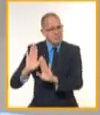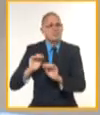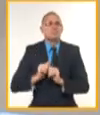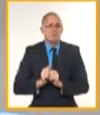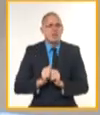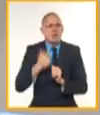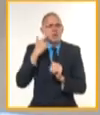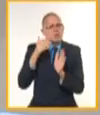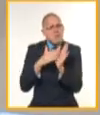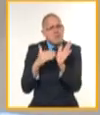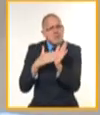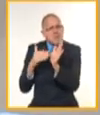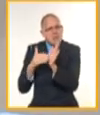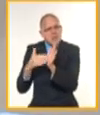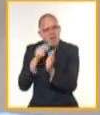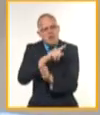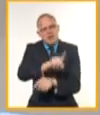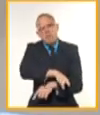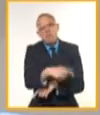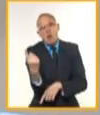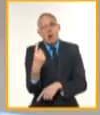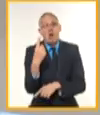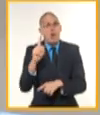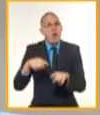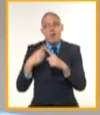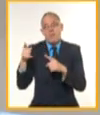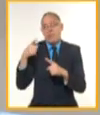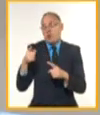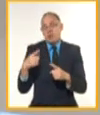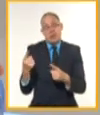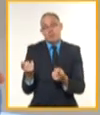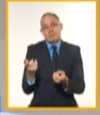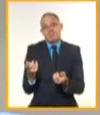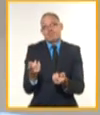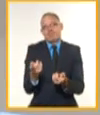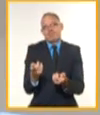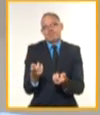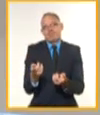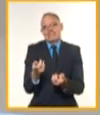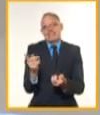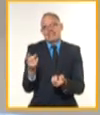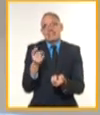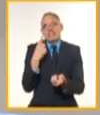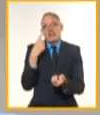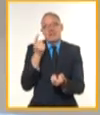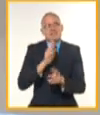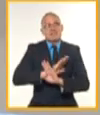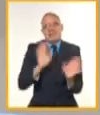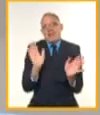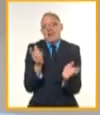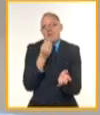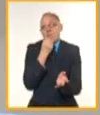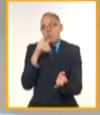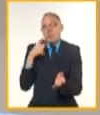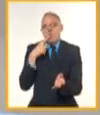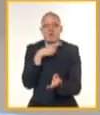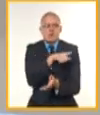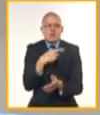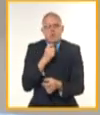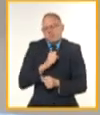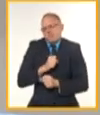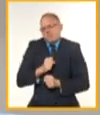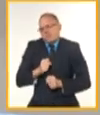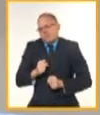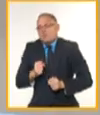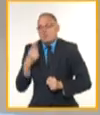tratará de neutralizar, parar o hasta destruir este gobierno de Trump. Hay quien dice eso, hay quien